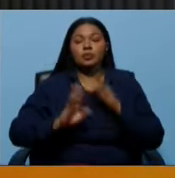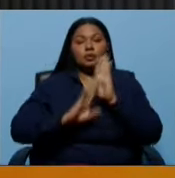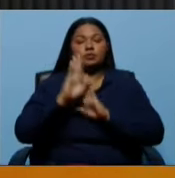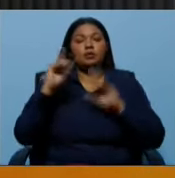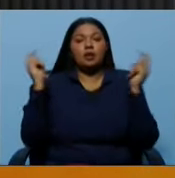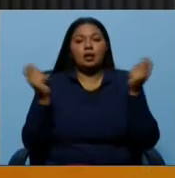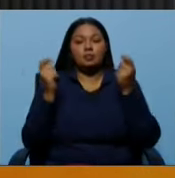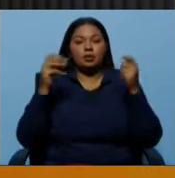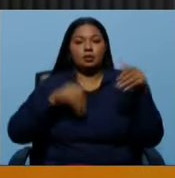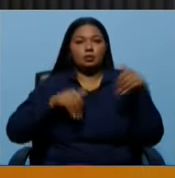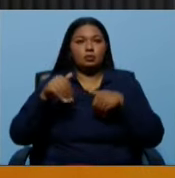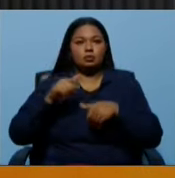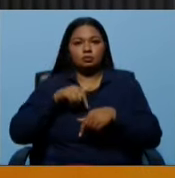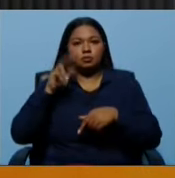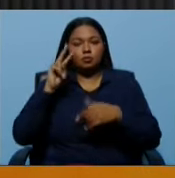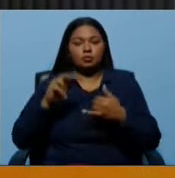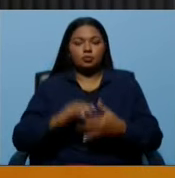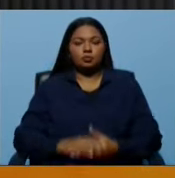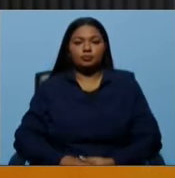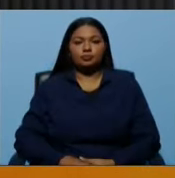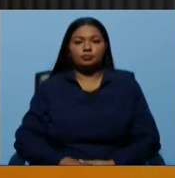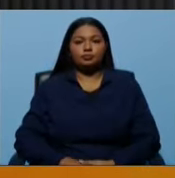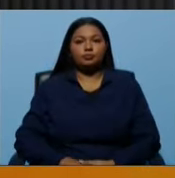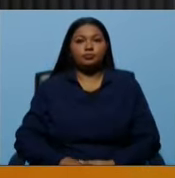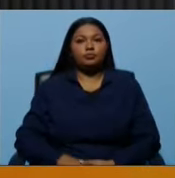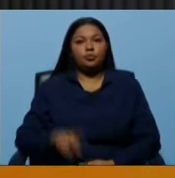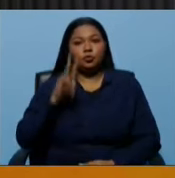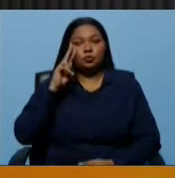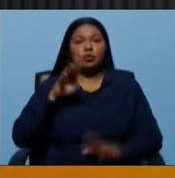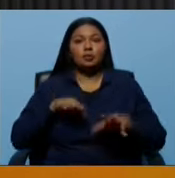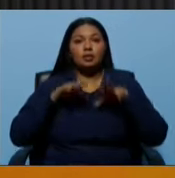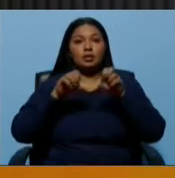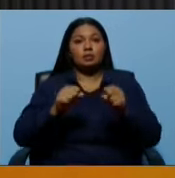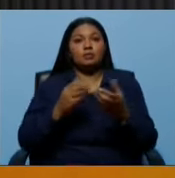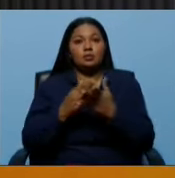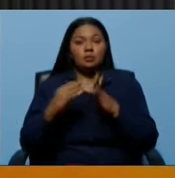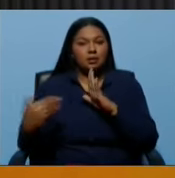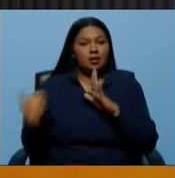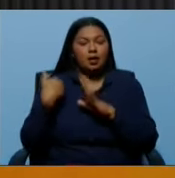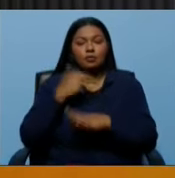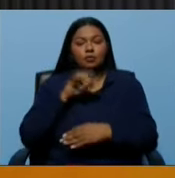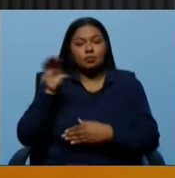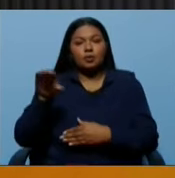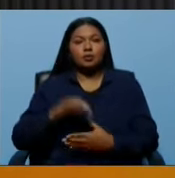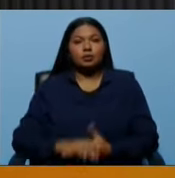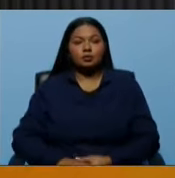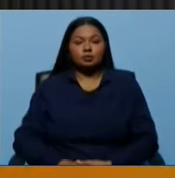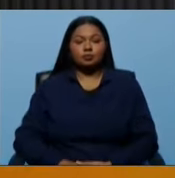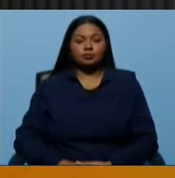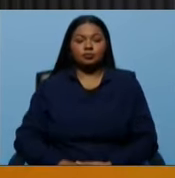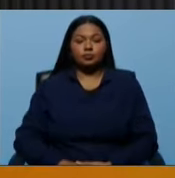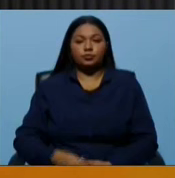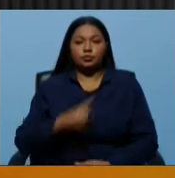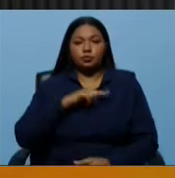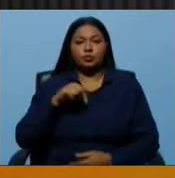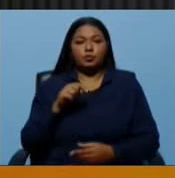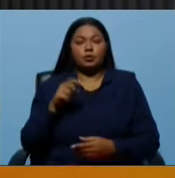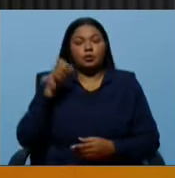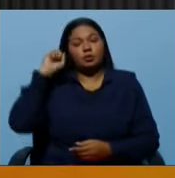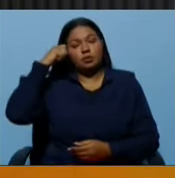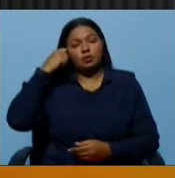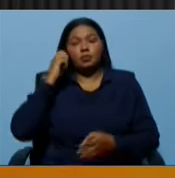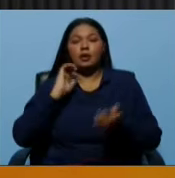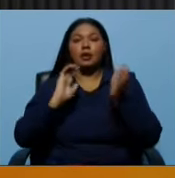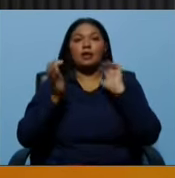campaña electoral, estaba precisamente el imperialismo norteamericano viendo cómo atacar a nuestro país. Recordamos cómo, por ejemplo, estaba la épica